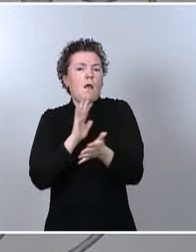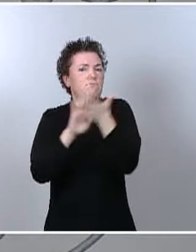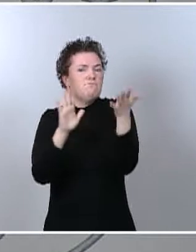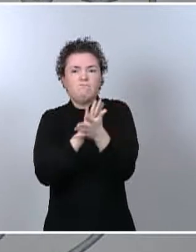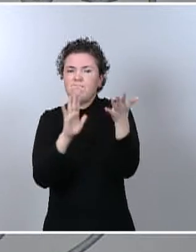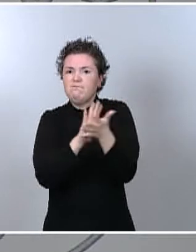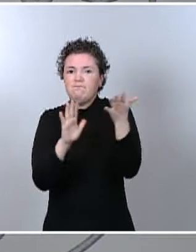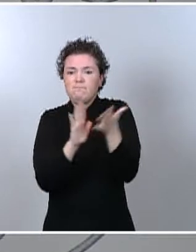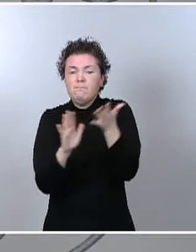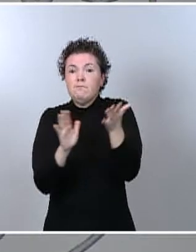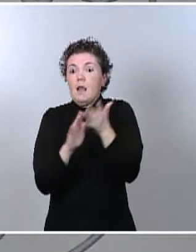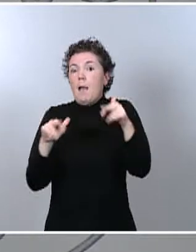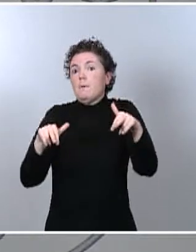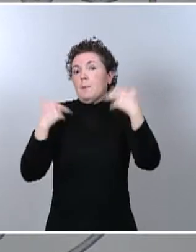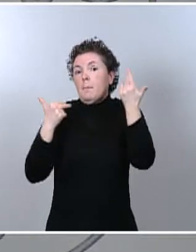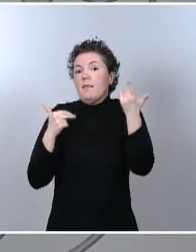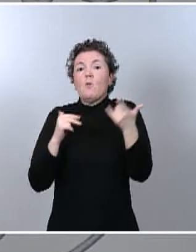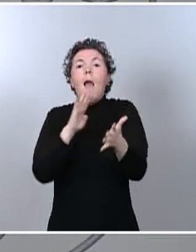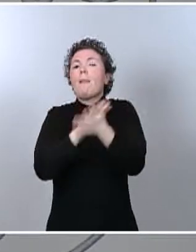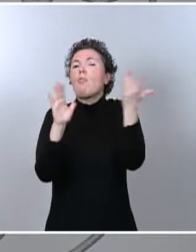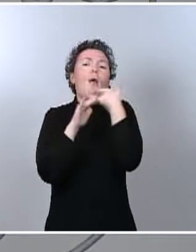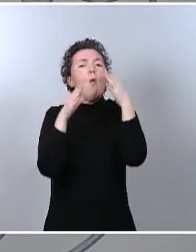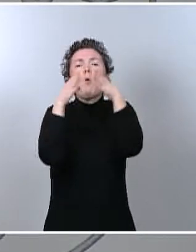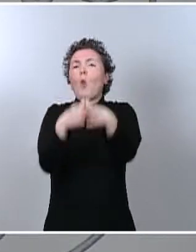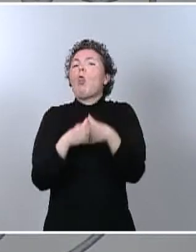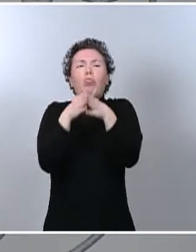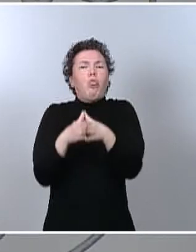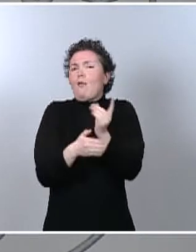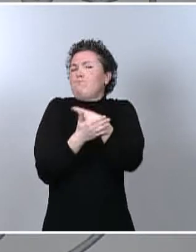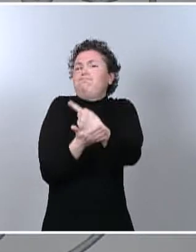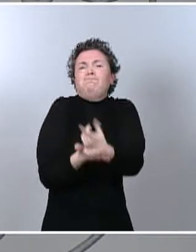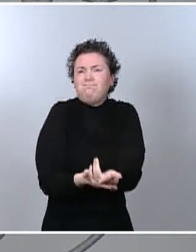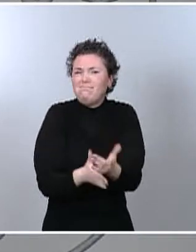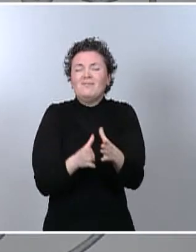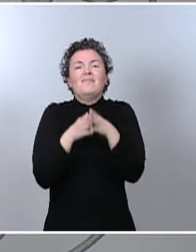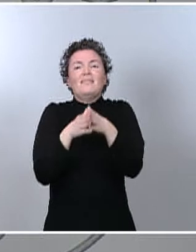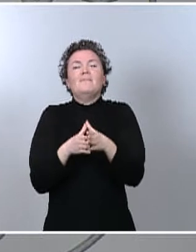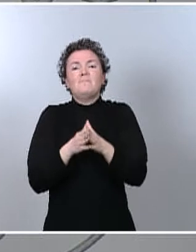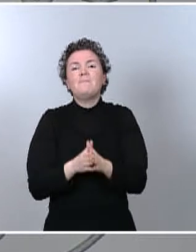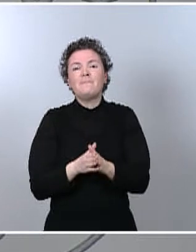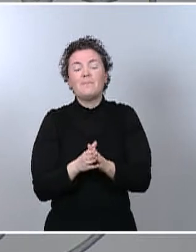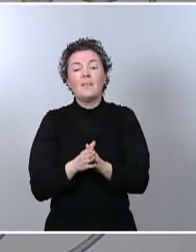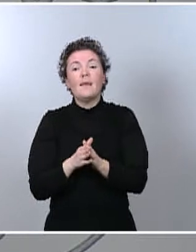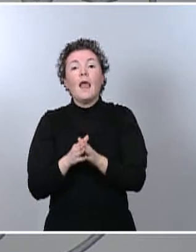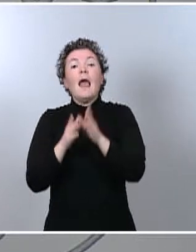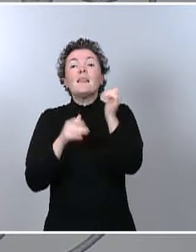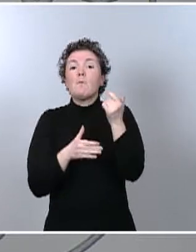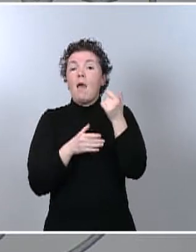expresión, una velocidad de crucero en este proceso de vacunación. Respecto a la cepa británica,